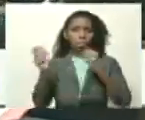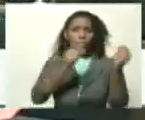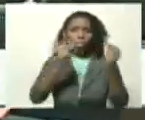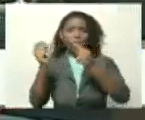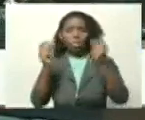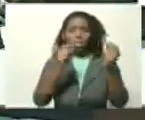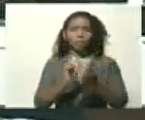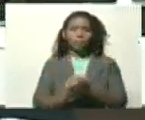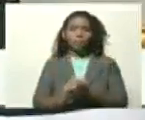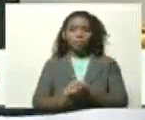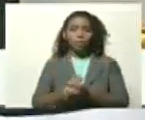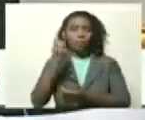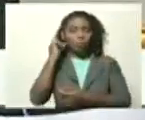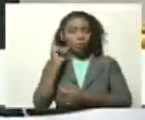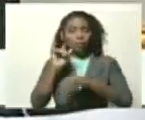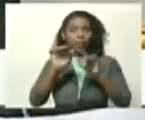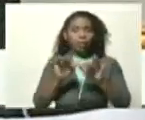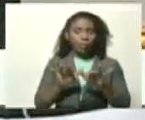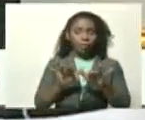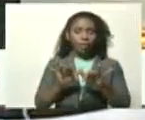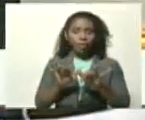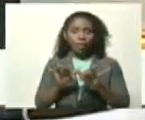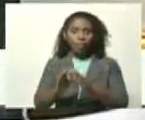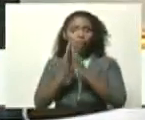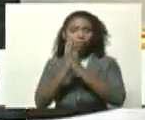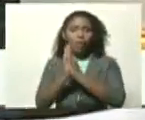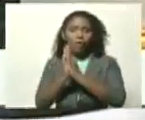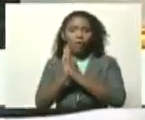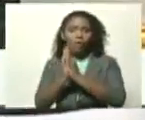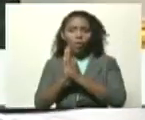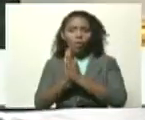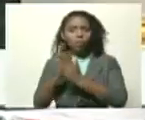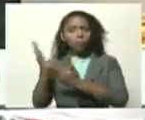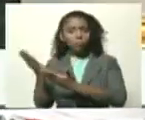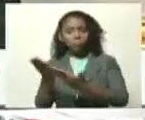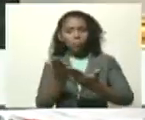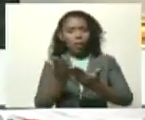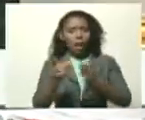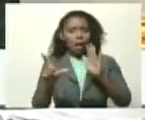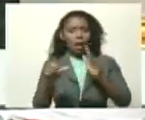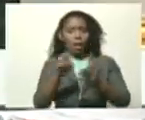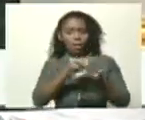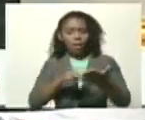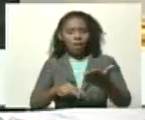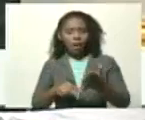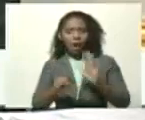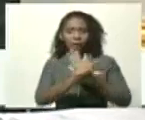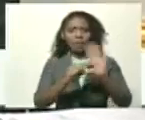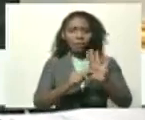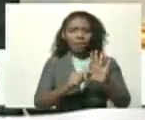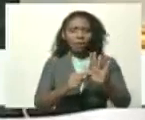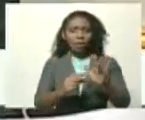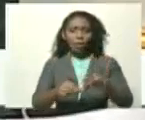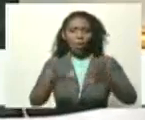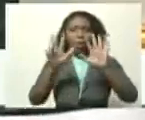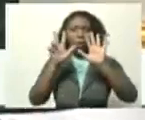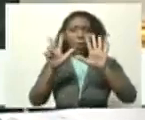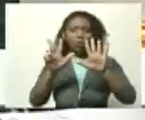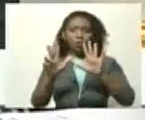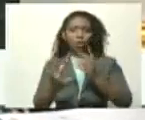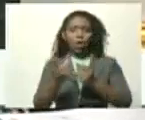Ciudadana secretaria accidental, por favor, sírvase leer el artículo número 8 del reglamento interior y de debate.